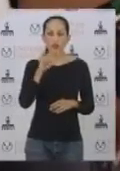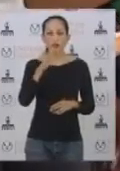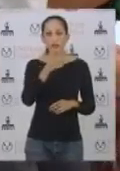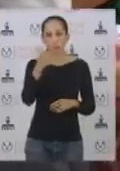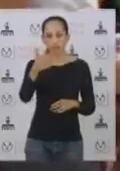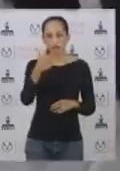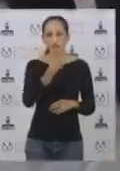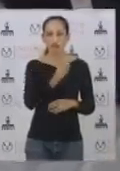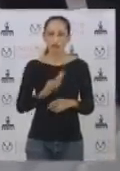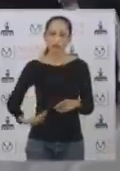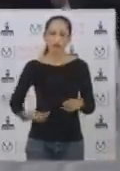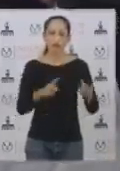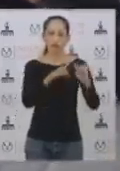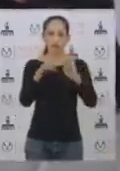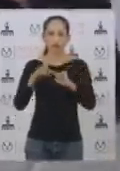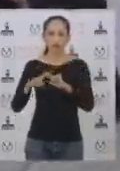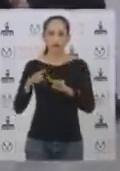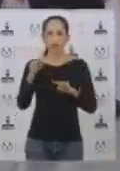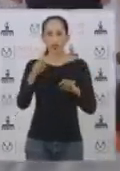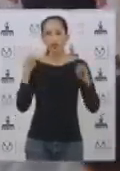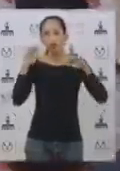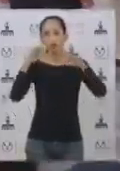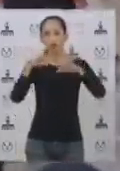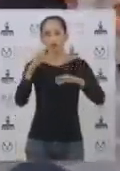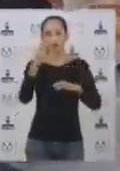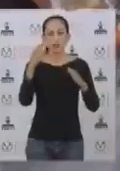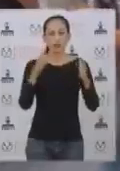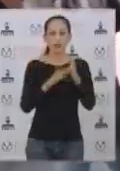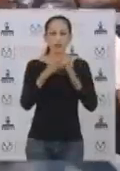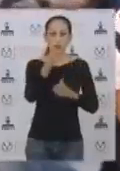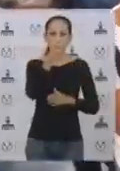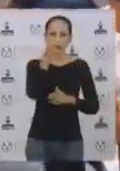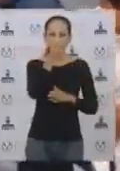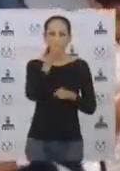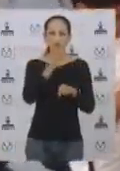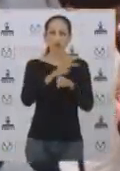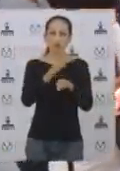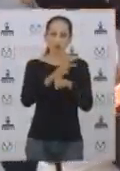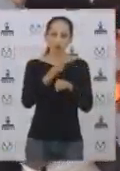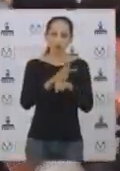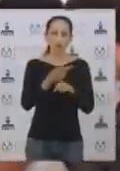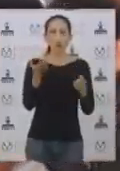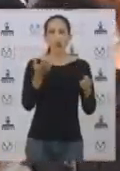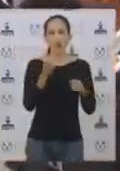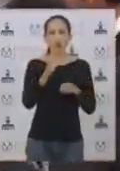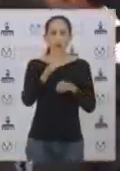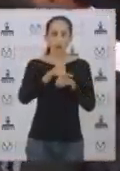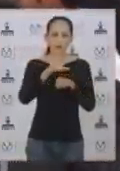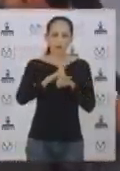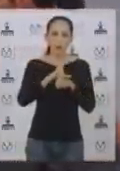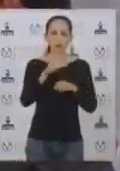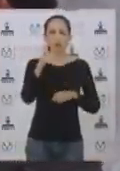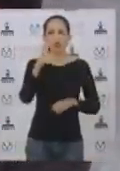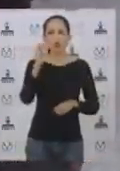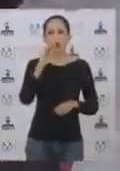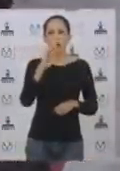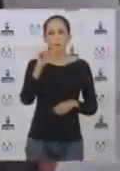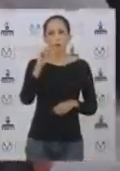del estado. El evento tuvo la asistencia de cerca de 2.000 alumnos de preparatorias federalizadas, del sistema de GETI y